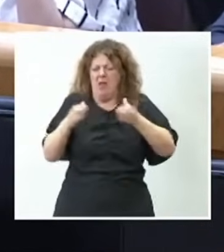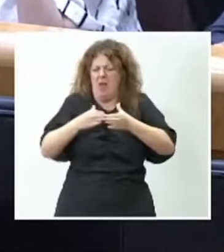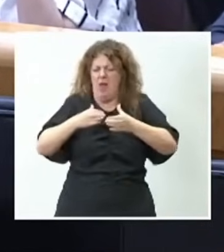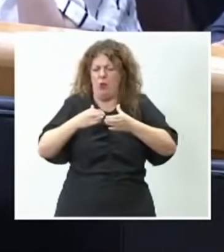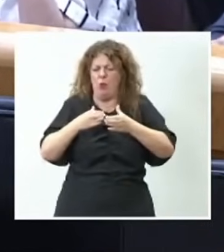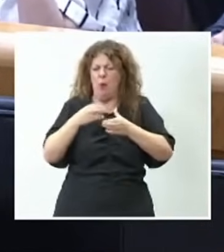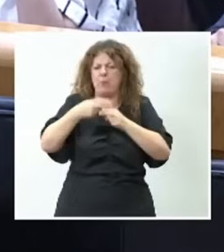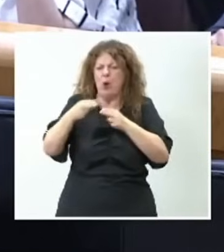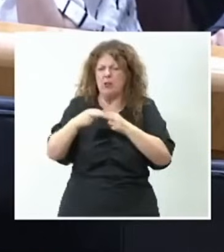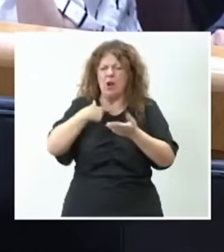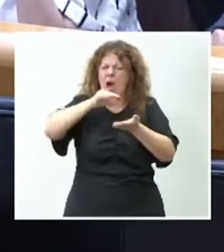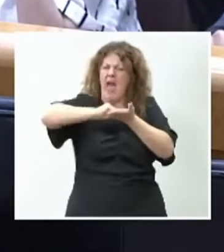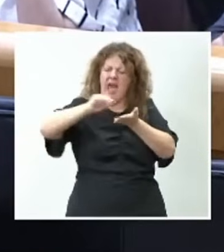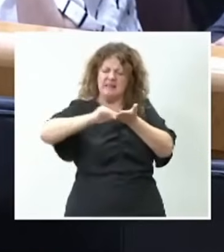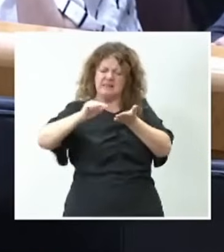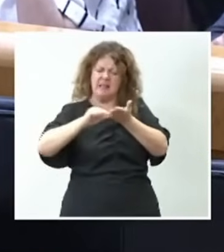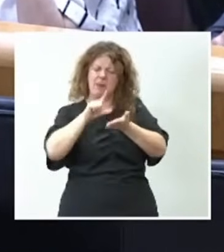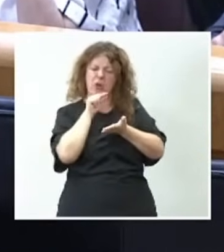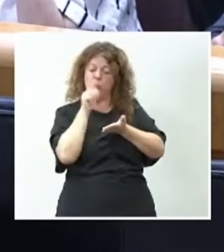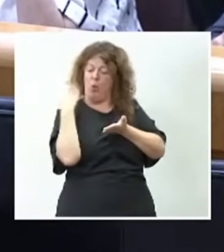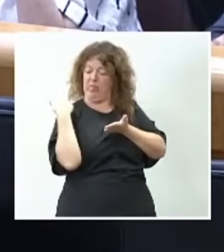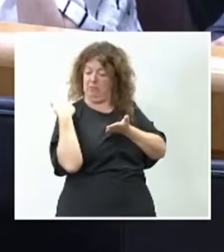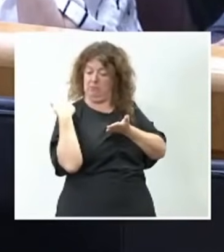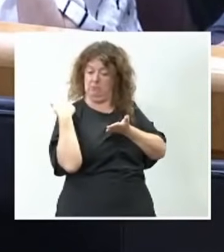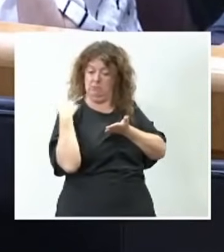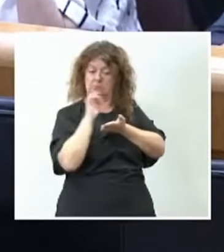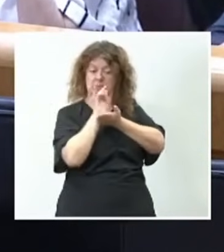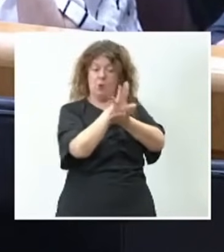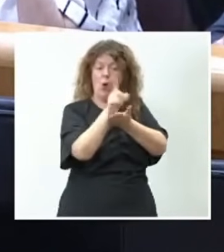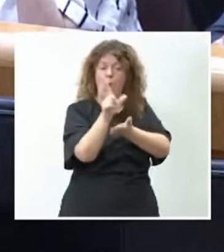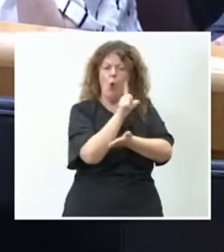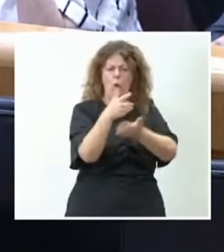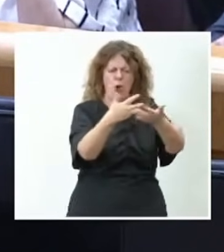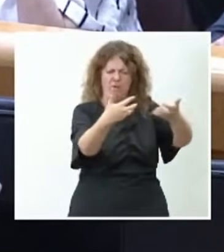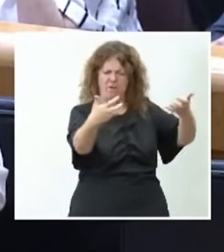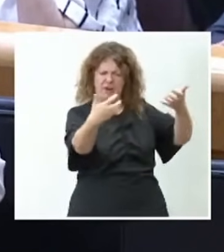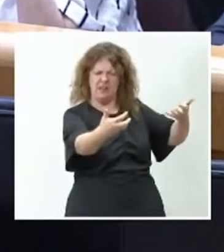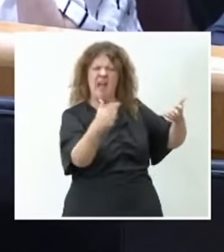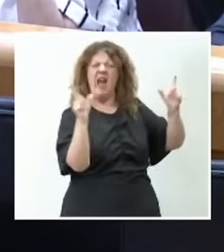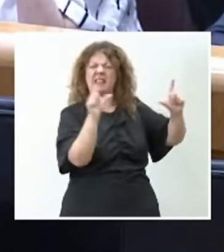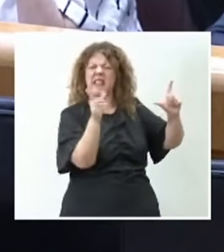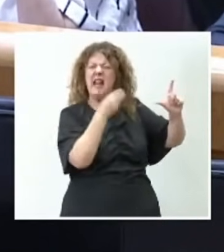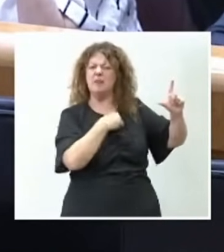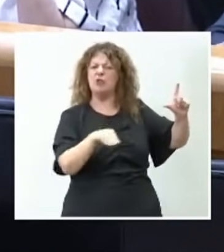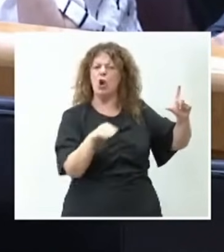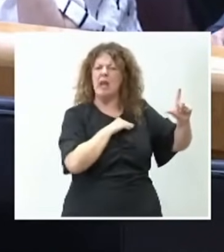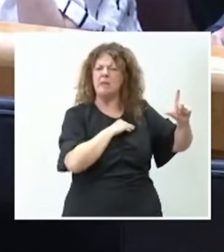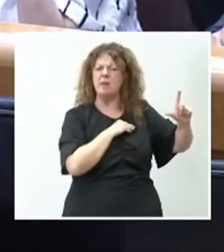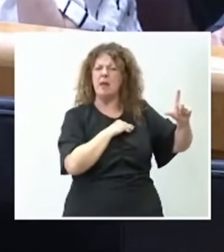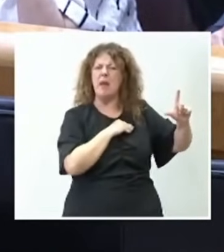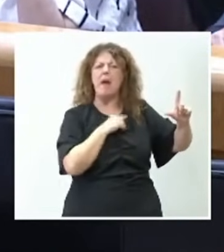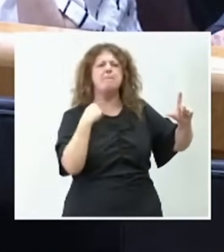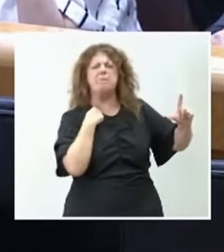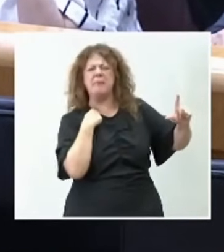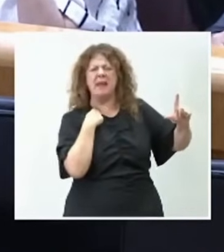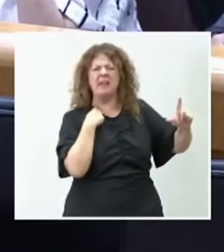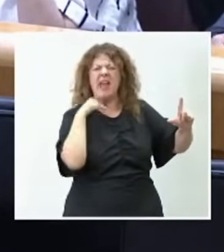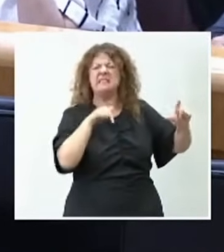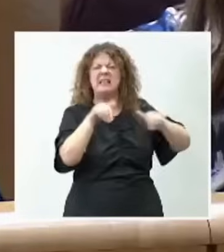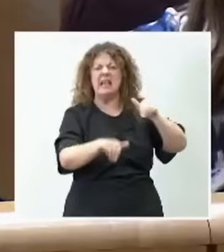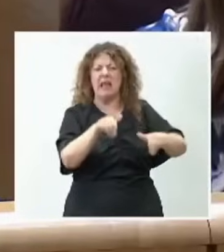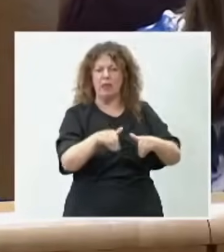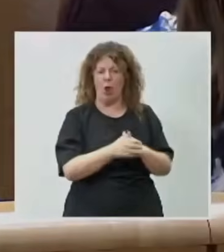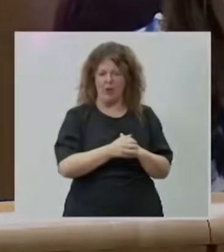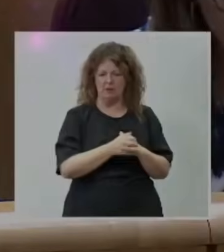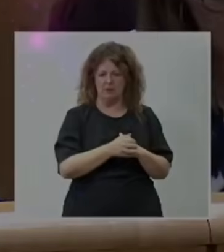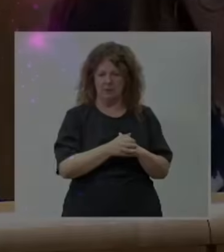político, escribiese un tuit el pasado mes de julio donde dijera «Televisión Española va a perder estas elecciones»?